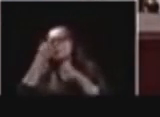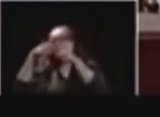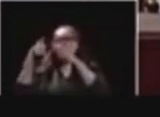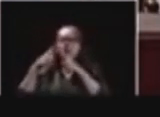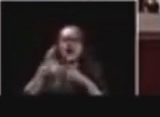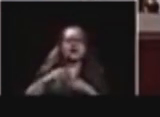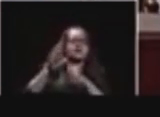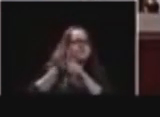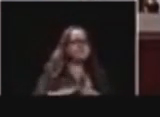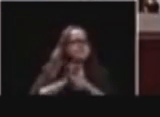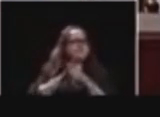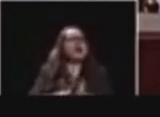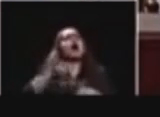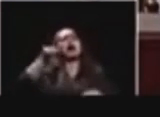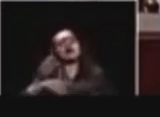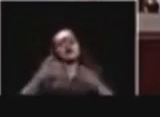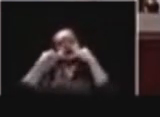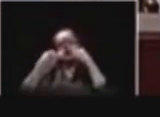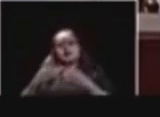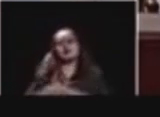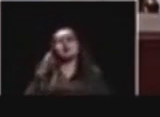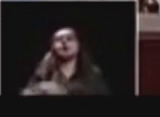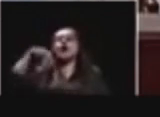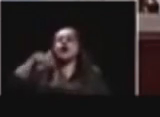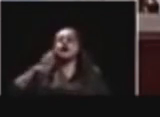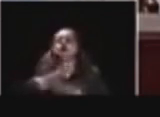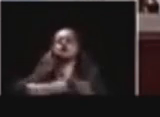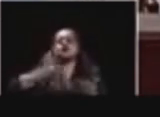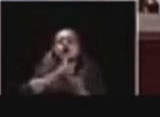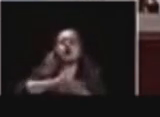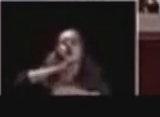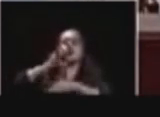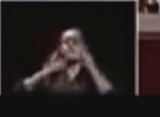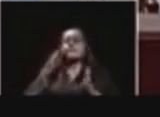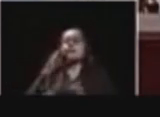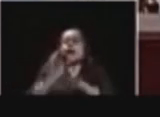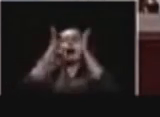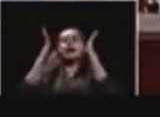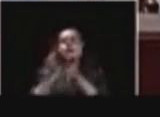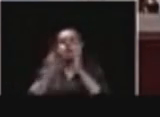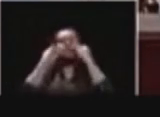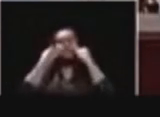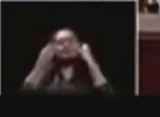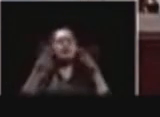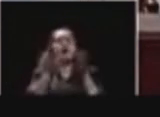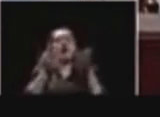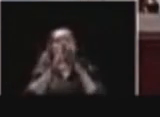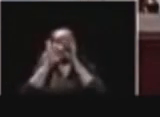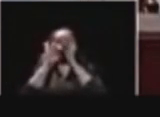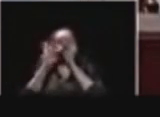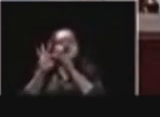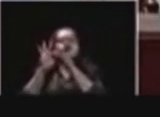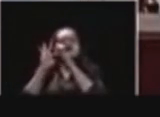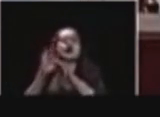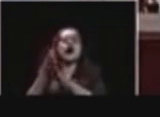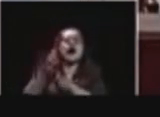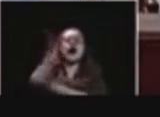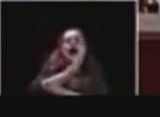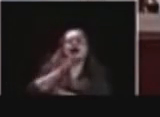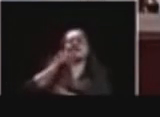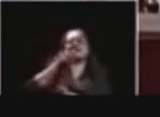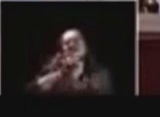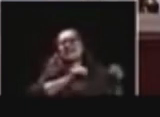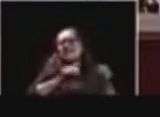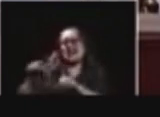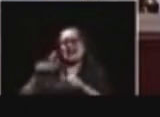estudiantiles. Ciudad en la que fuimos partícipes y testigos de la solidaridad humana frente a las